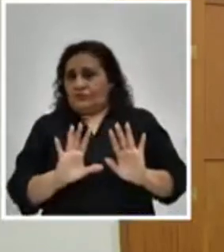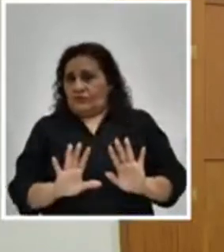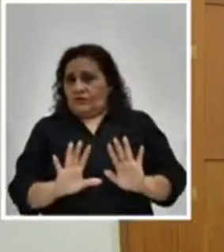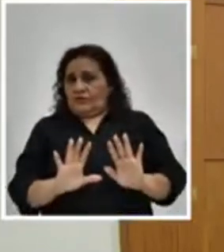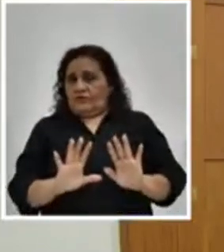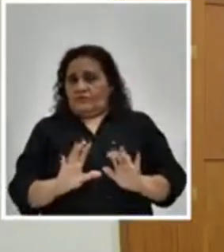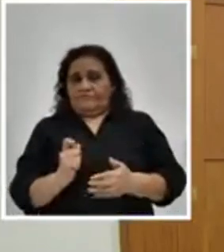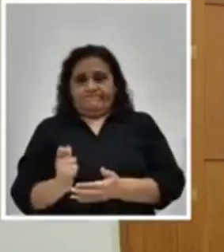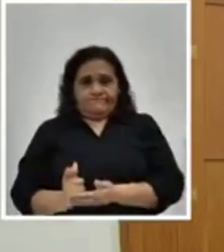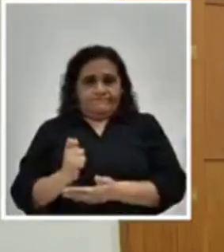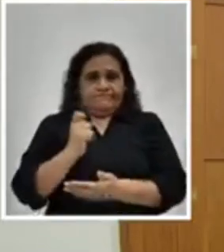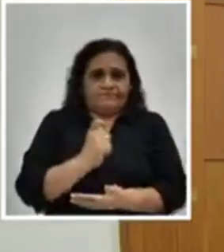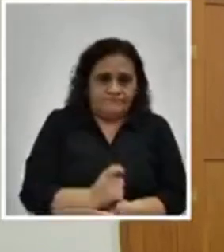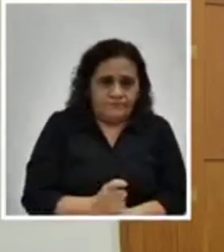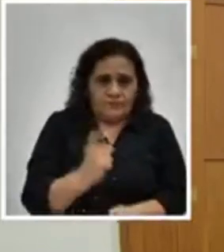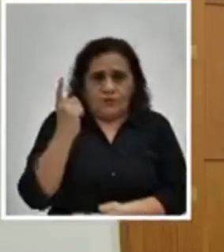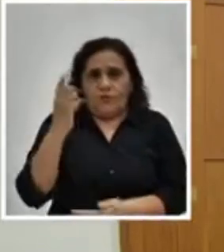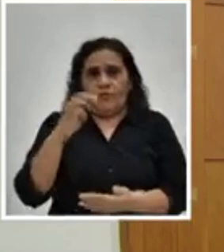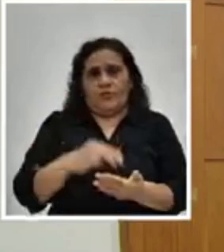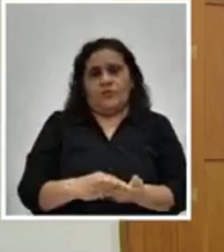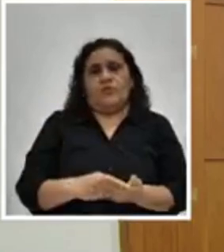invirtieron